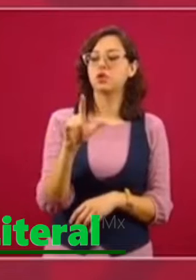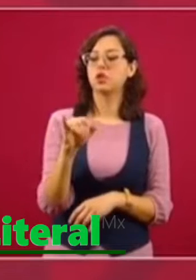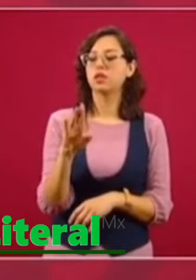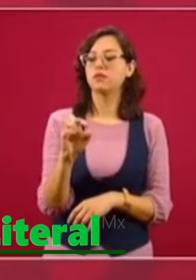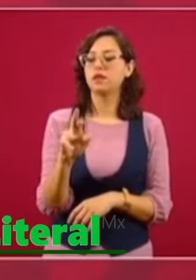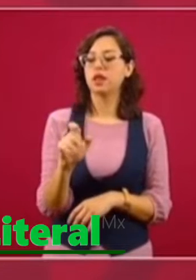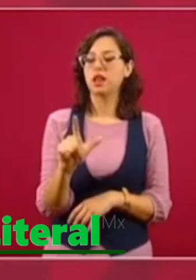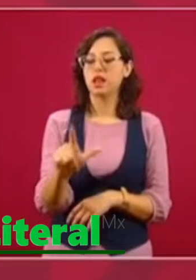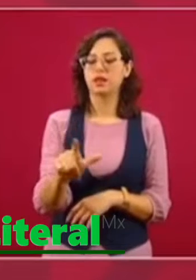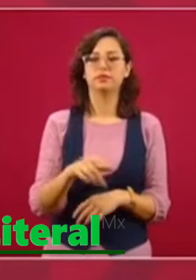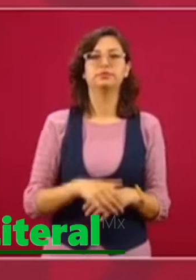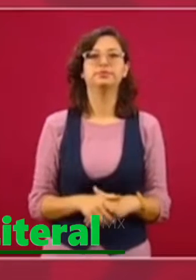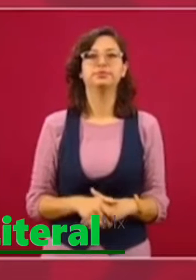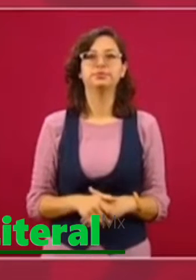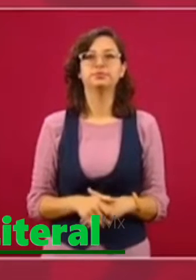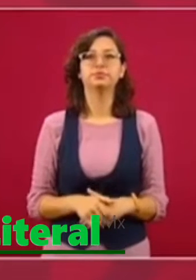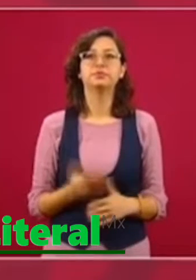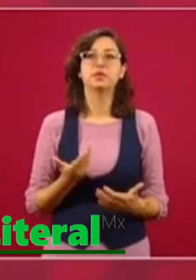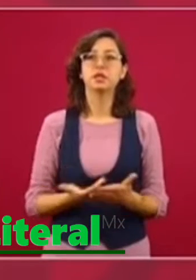en diciembre